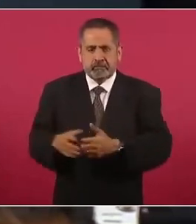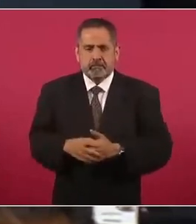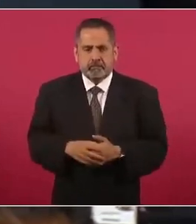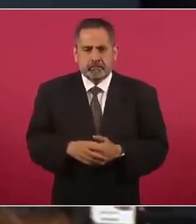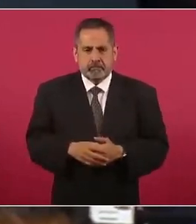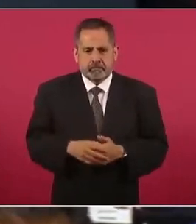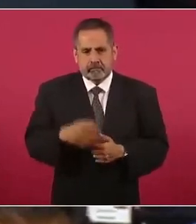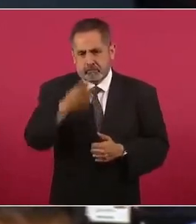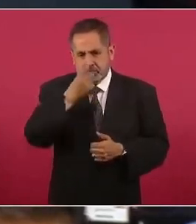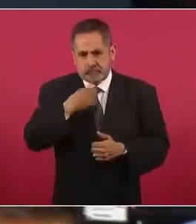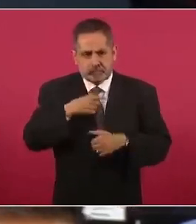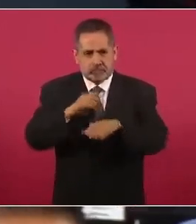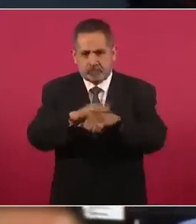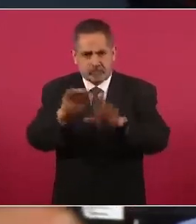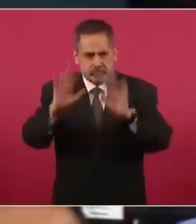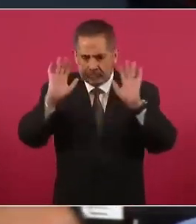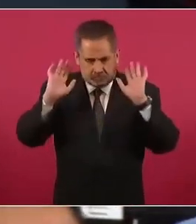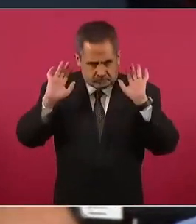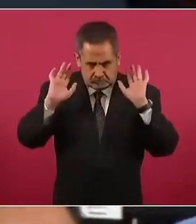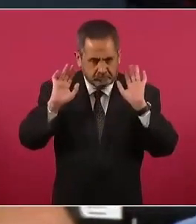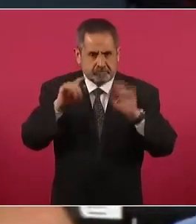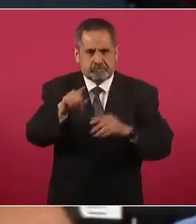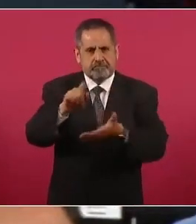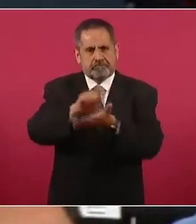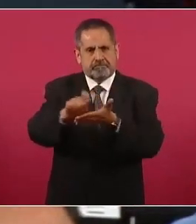digo, usted me dirá si es su amigo o no es su amigo, sobre